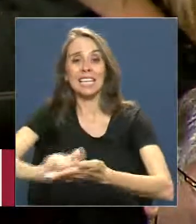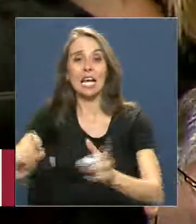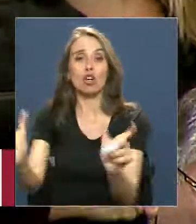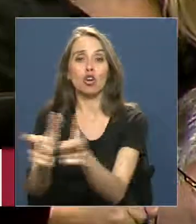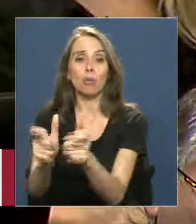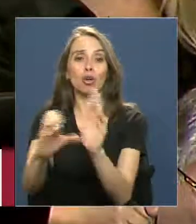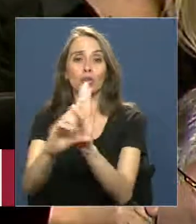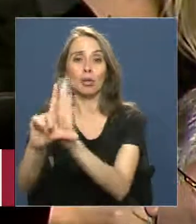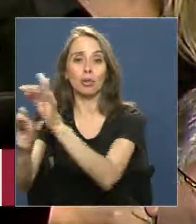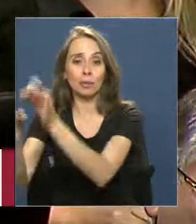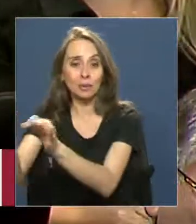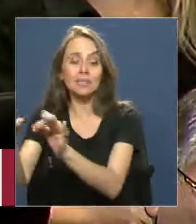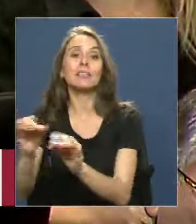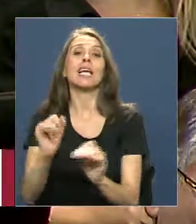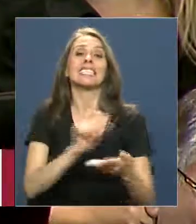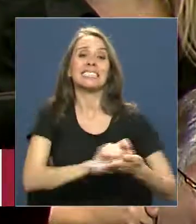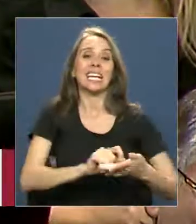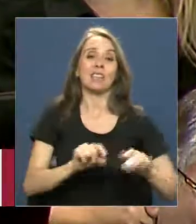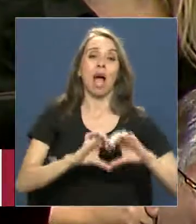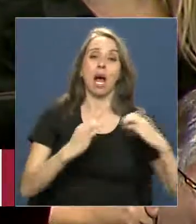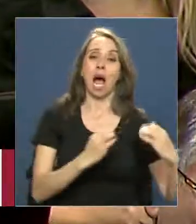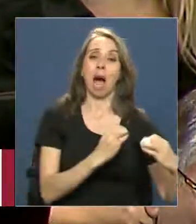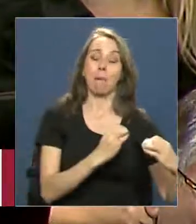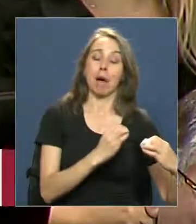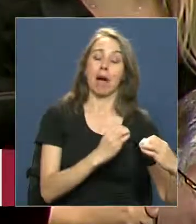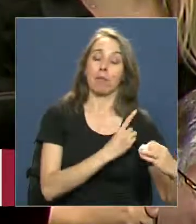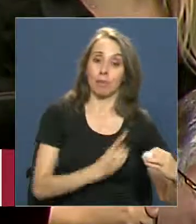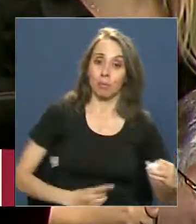Comisión de Constitución como de la Sala, que elimine